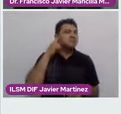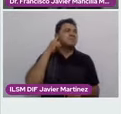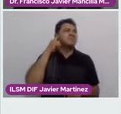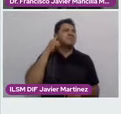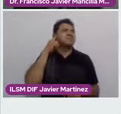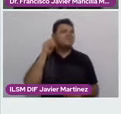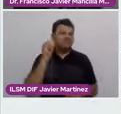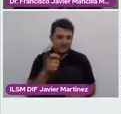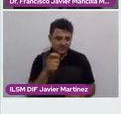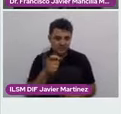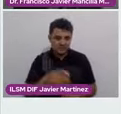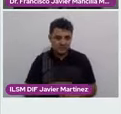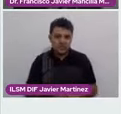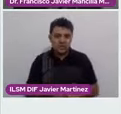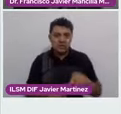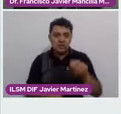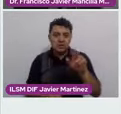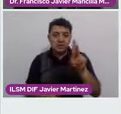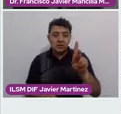características pulsátil, ¿sí?